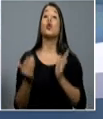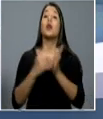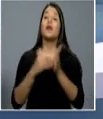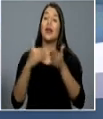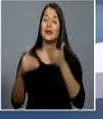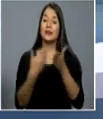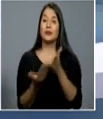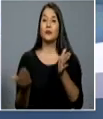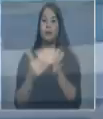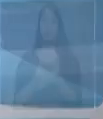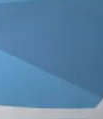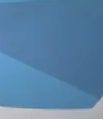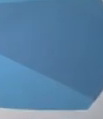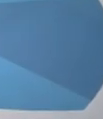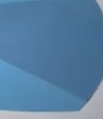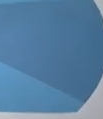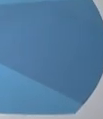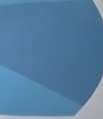enseguida volvemos.